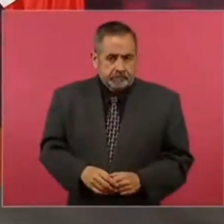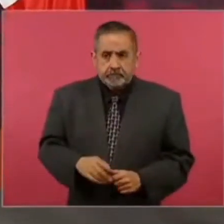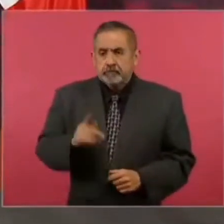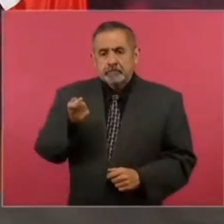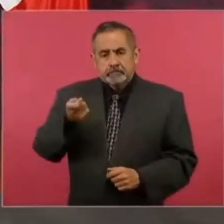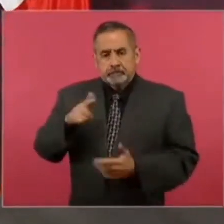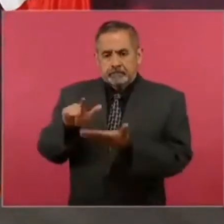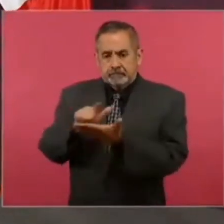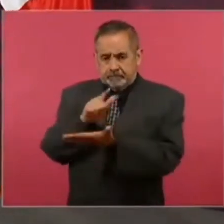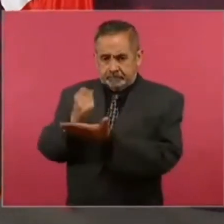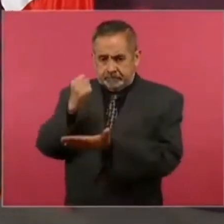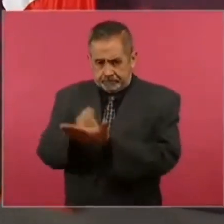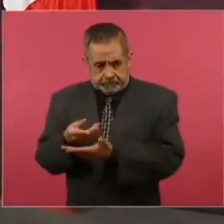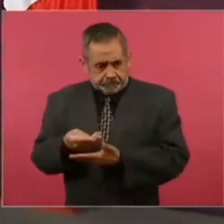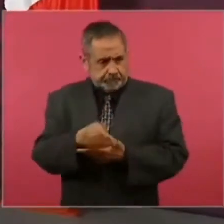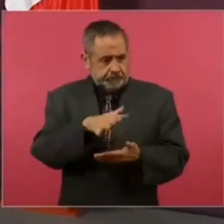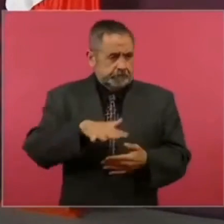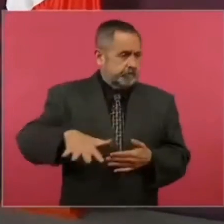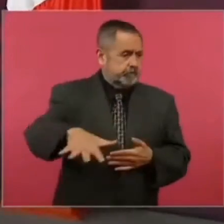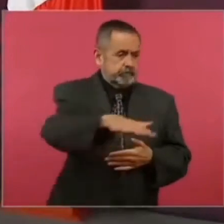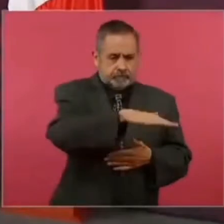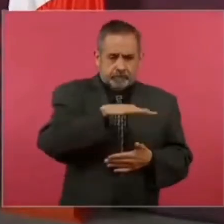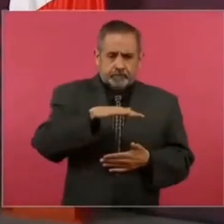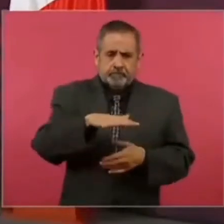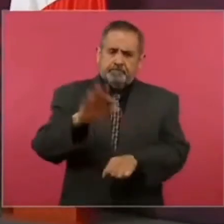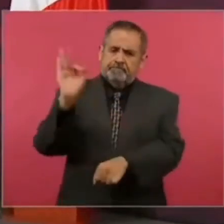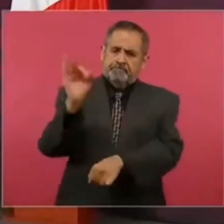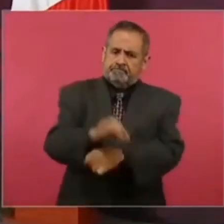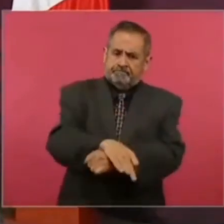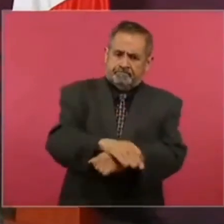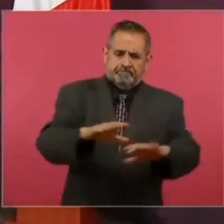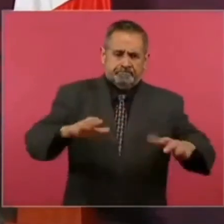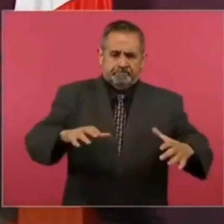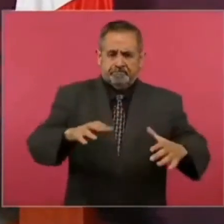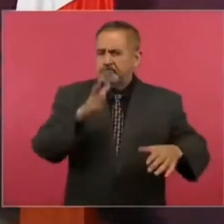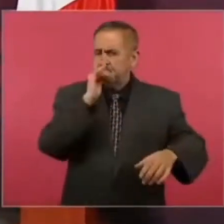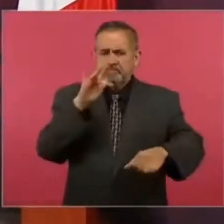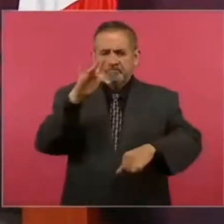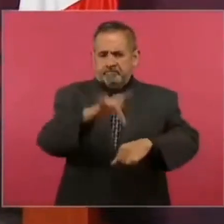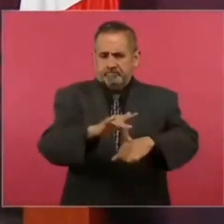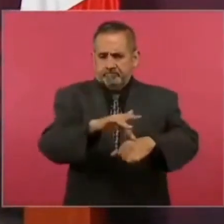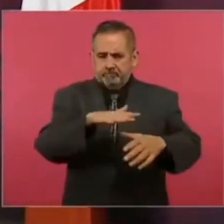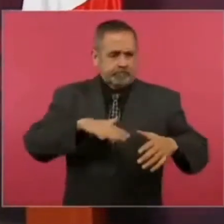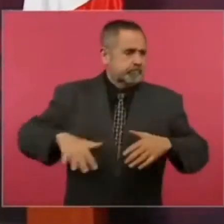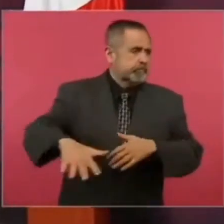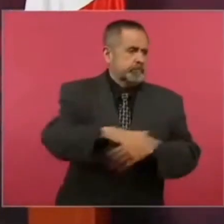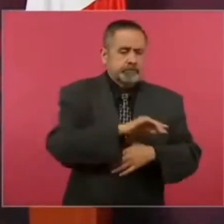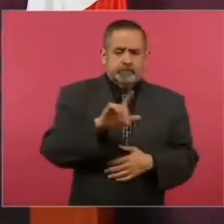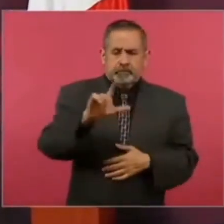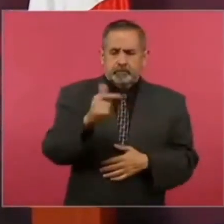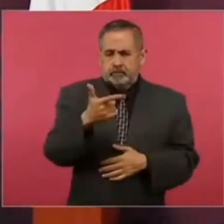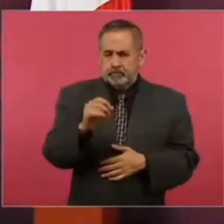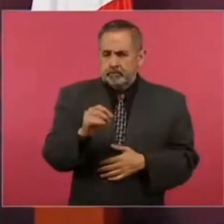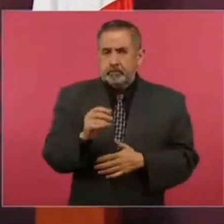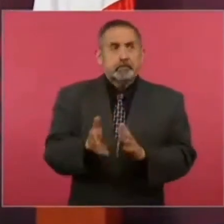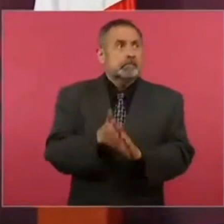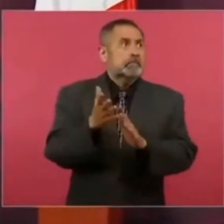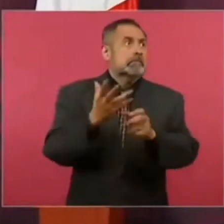declaró área natural protegida, todo el lago, se